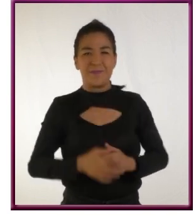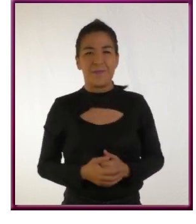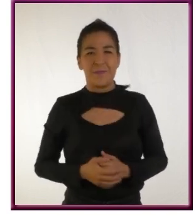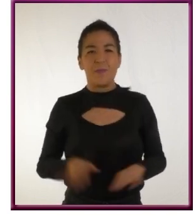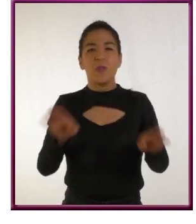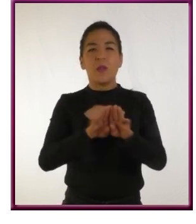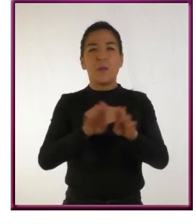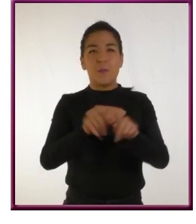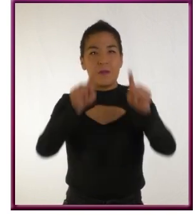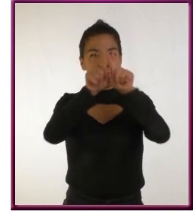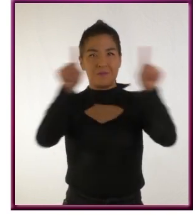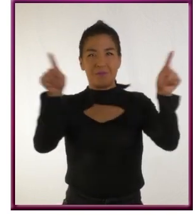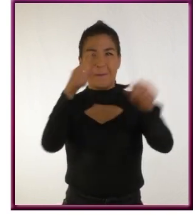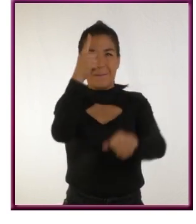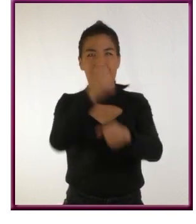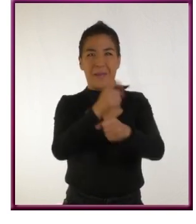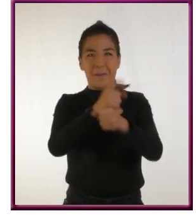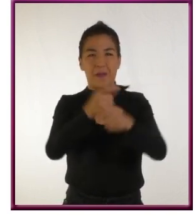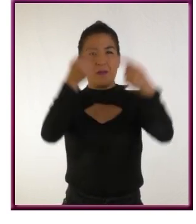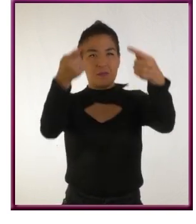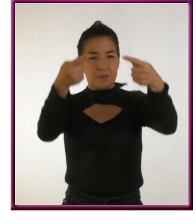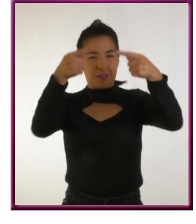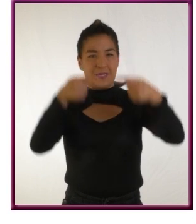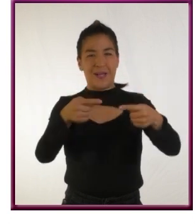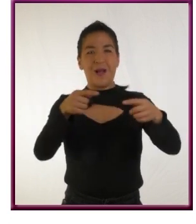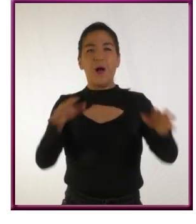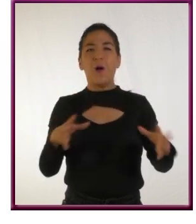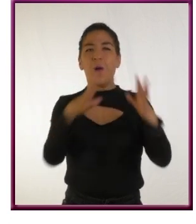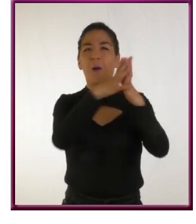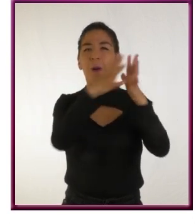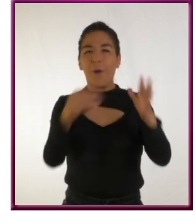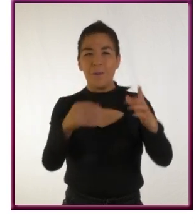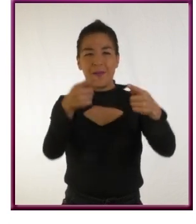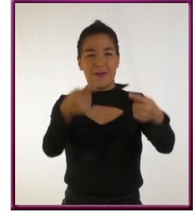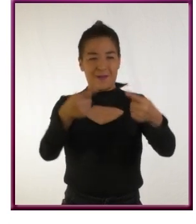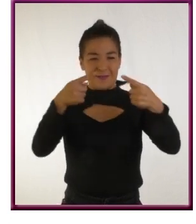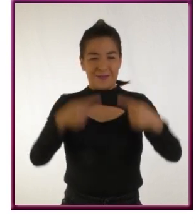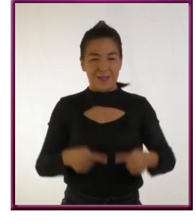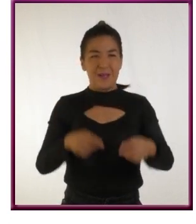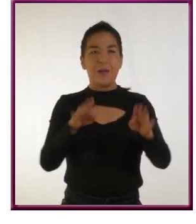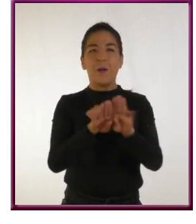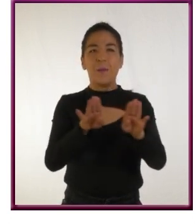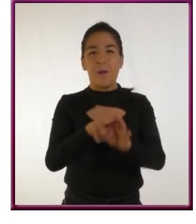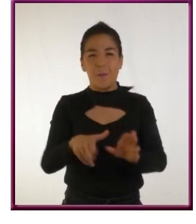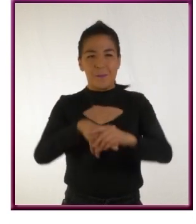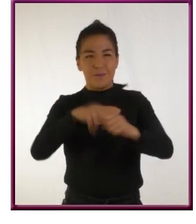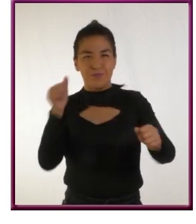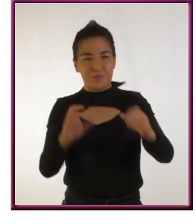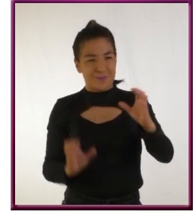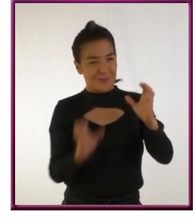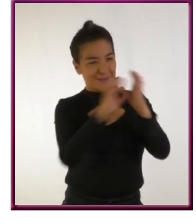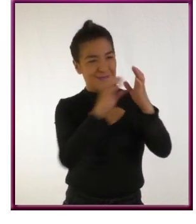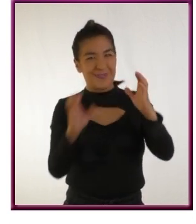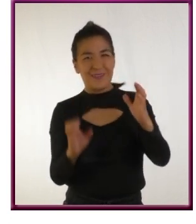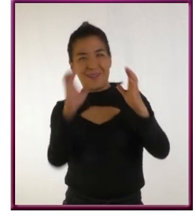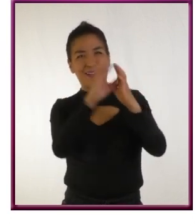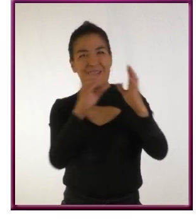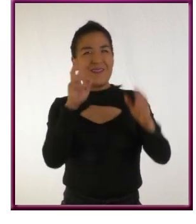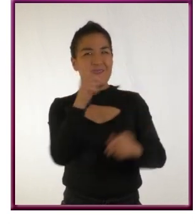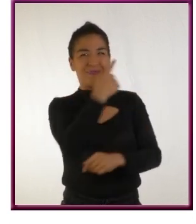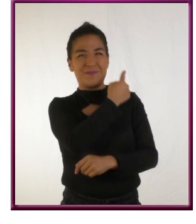los momentos iniciales con los que uno arrancaría para ir rellenando los espacios que